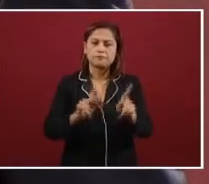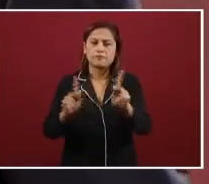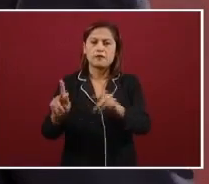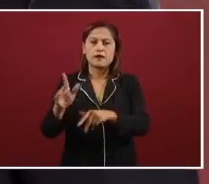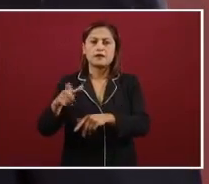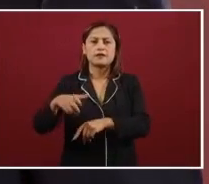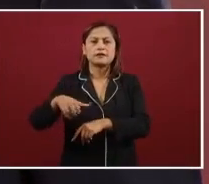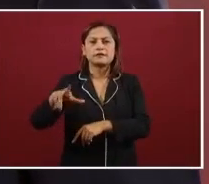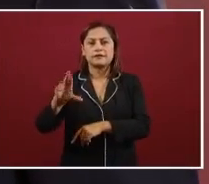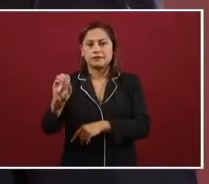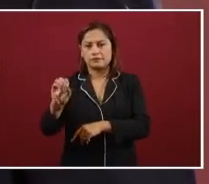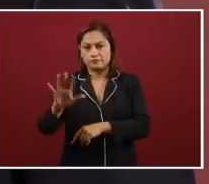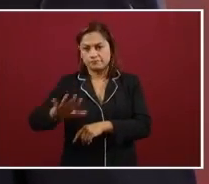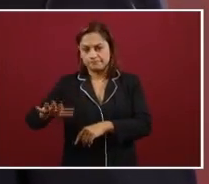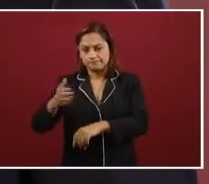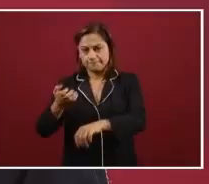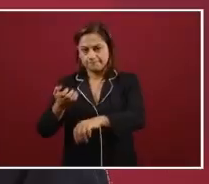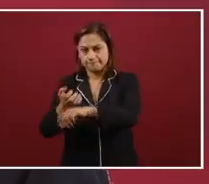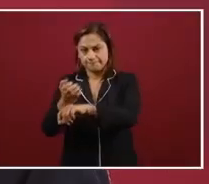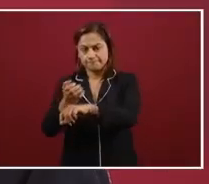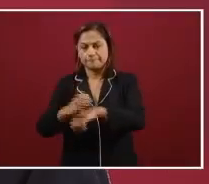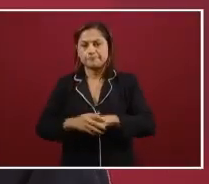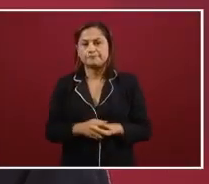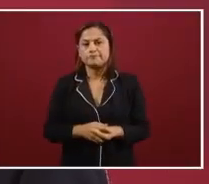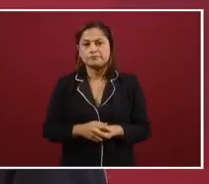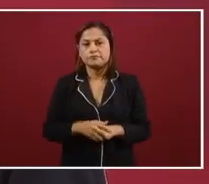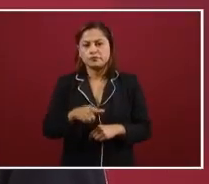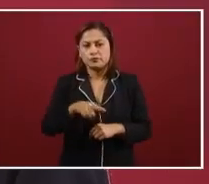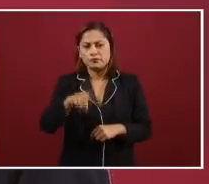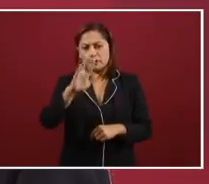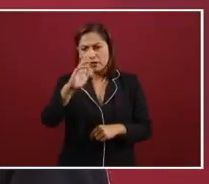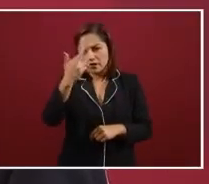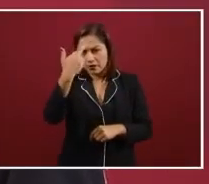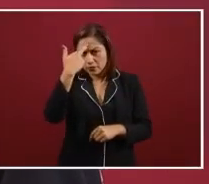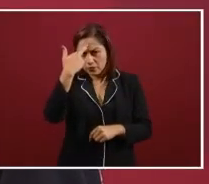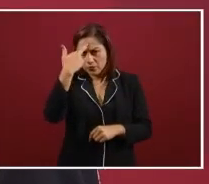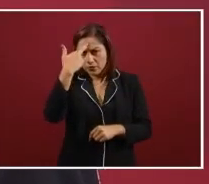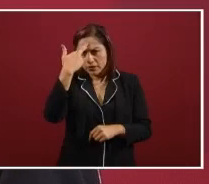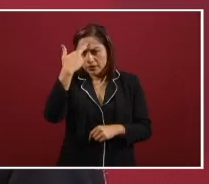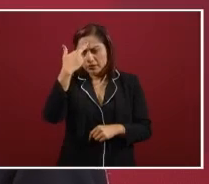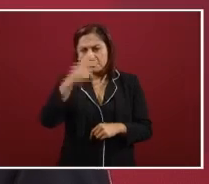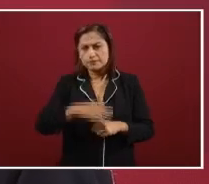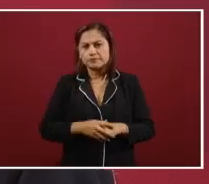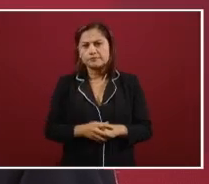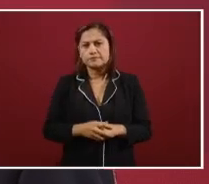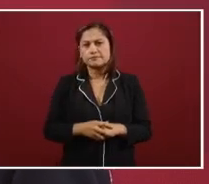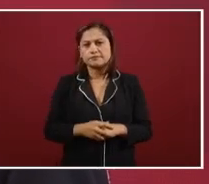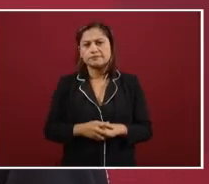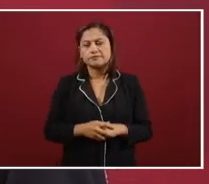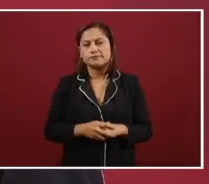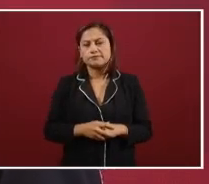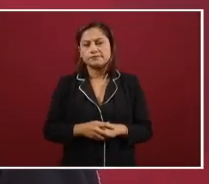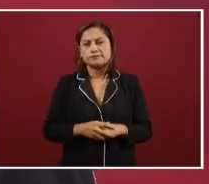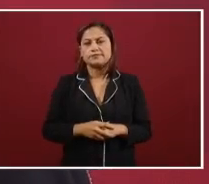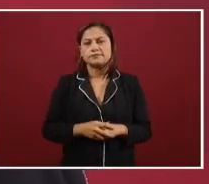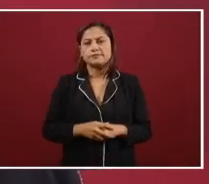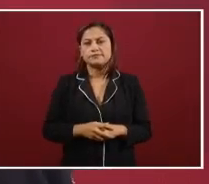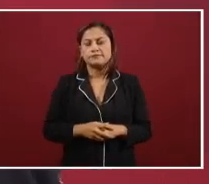Roo. Si ustedes recuerdan, se habló de que era